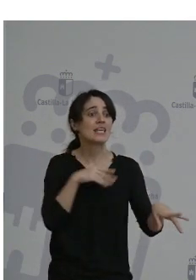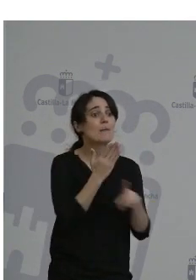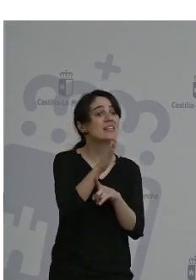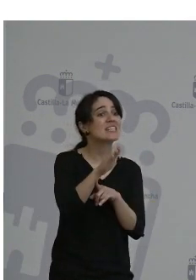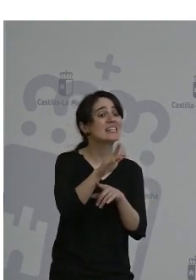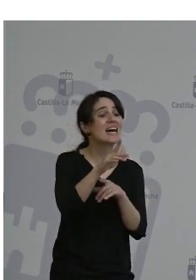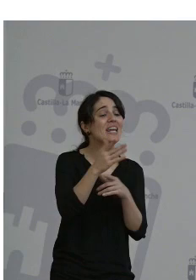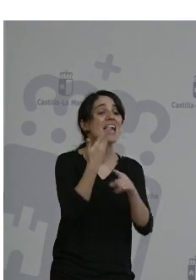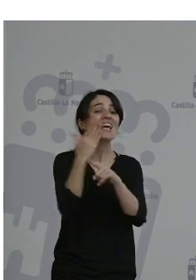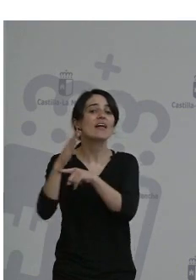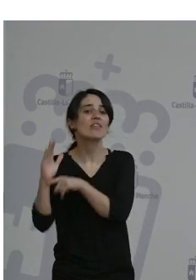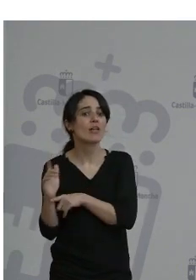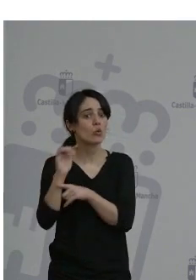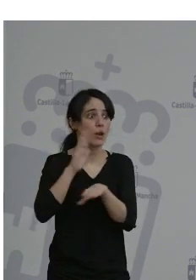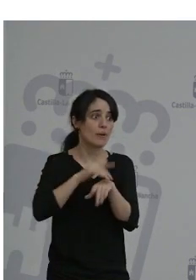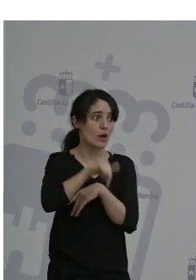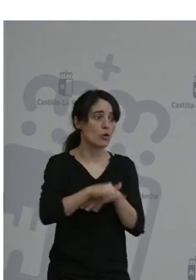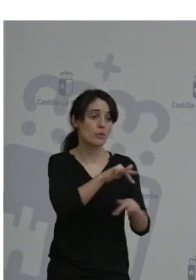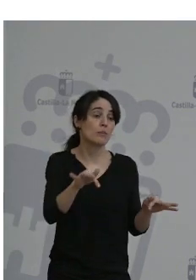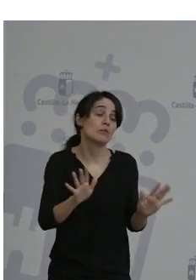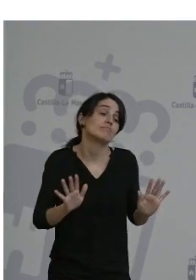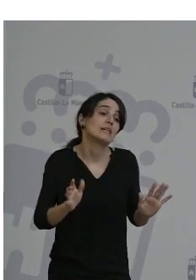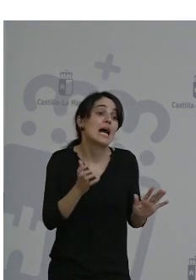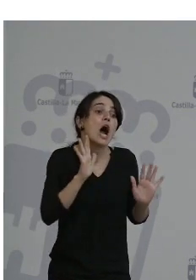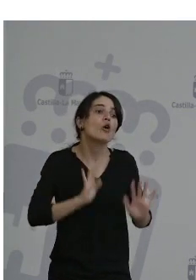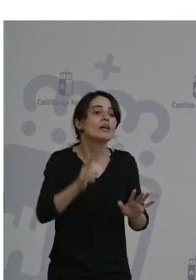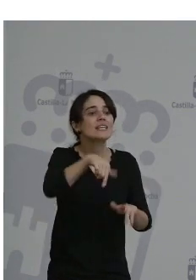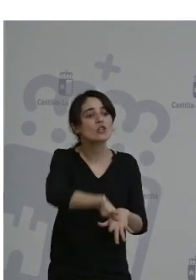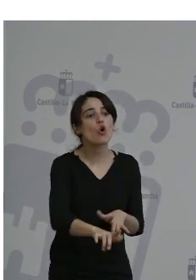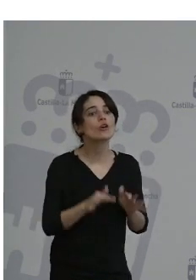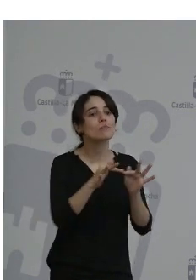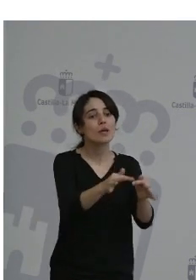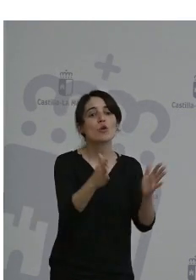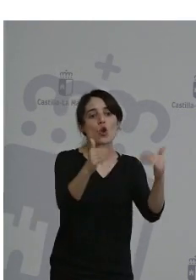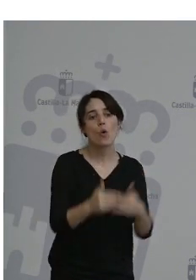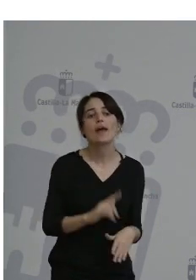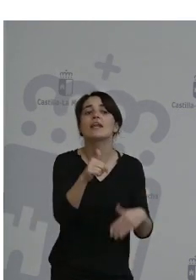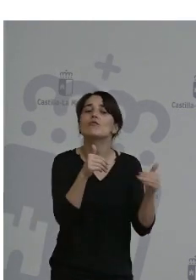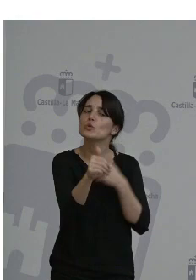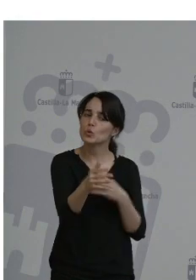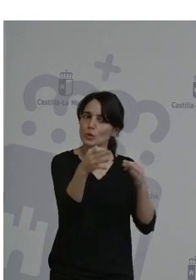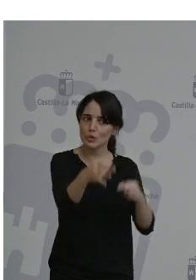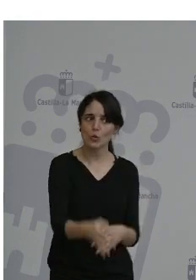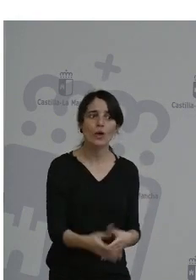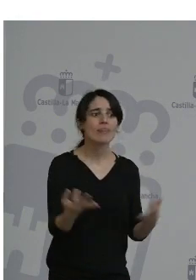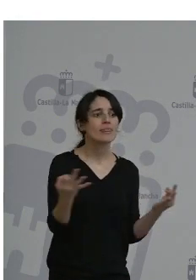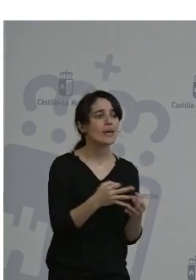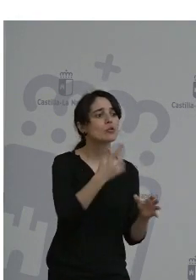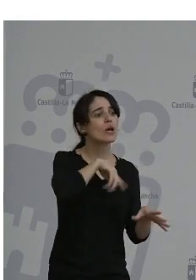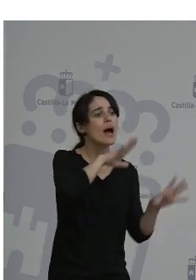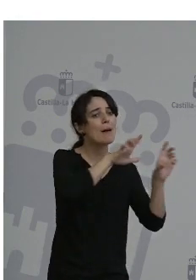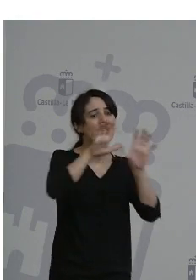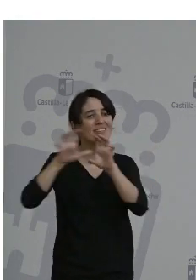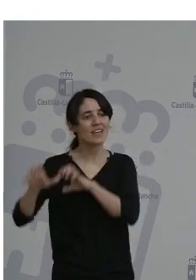este premio y que no han podido ser elegidas la próxima vez será de todas tenemos que aprender y animo